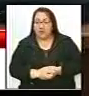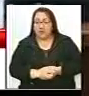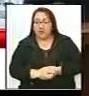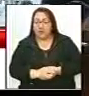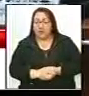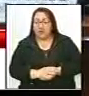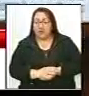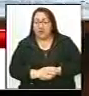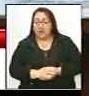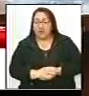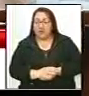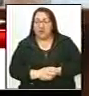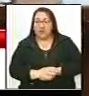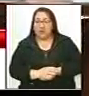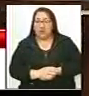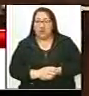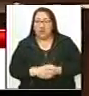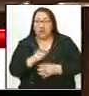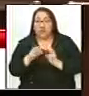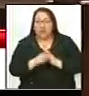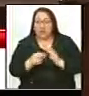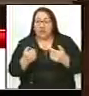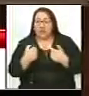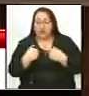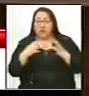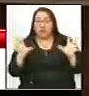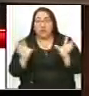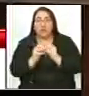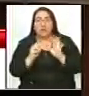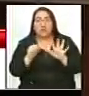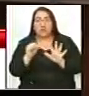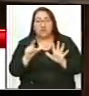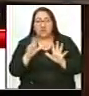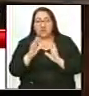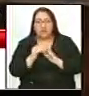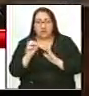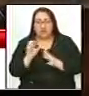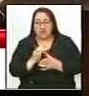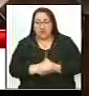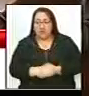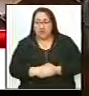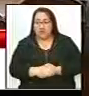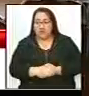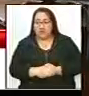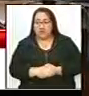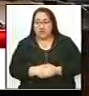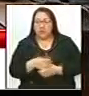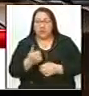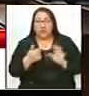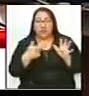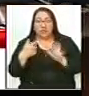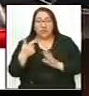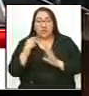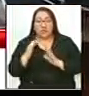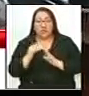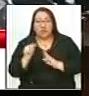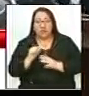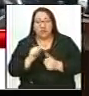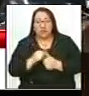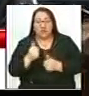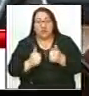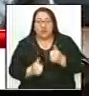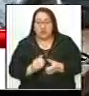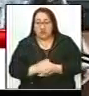económico, ya el proyecto tiene un total de 67 millones de dólares. alrededor de 67 millones de dólares, de los